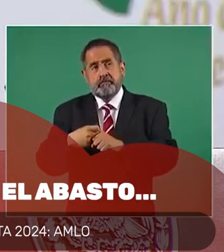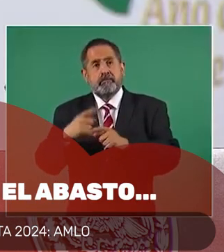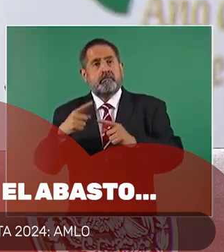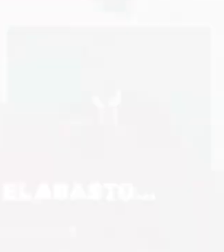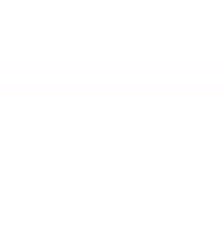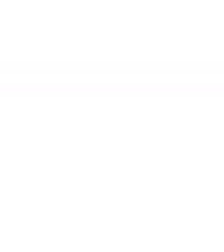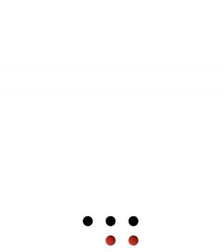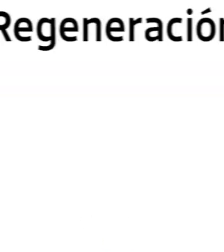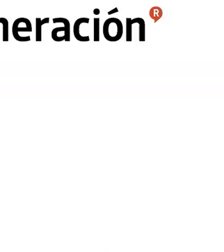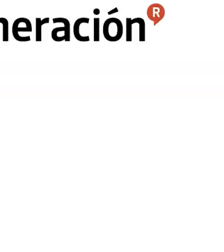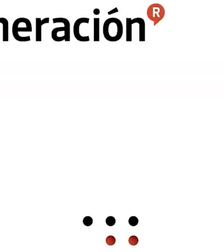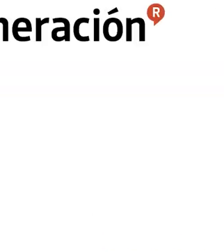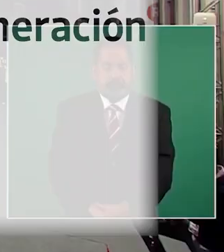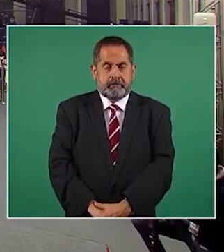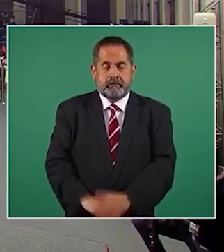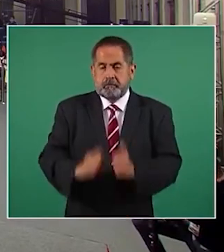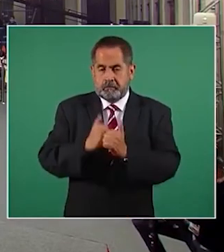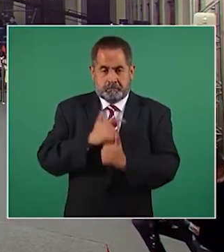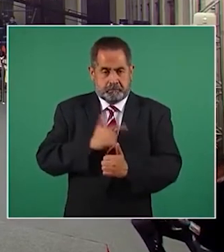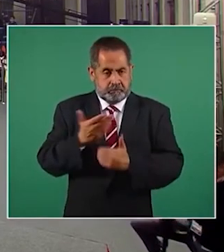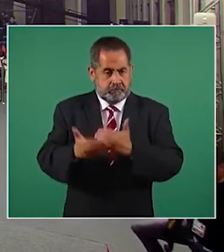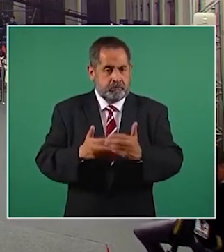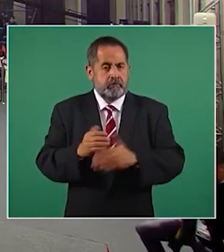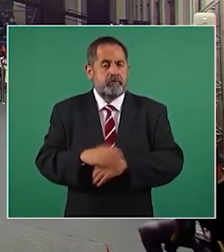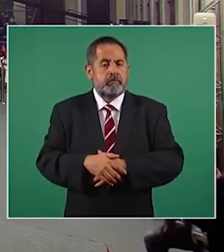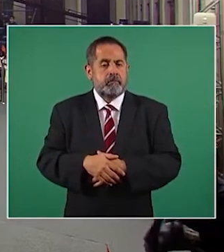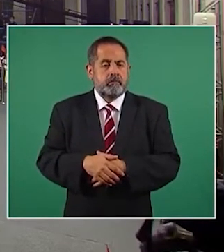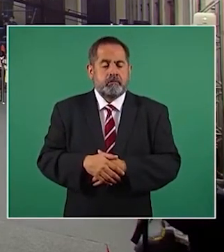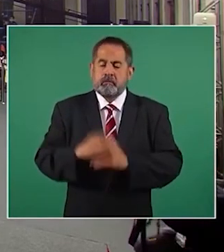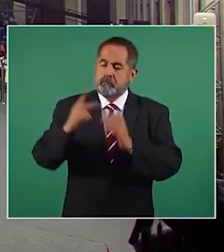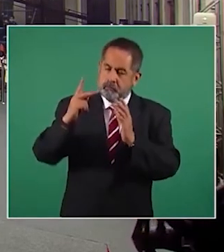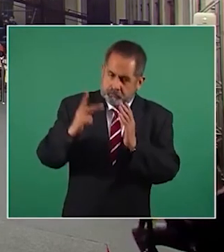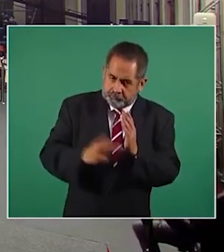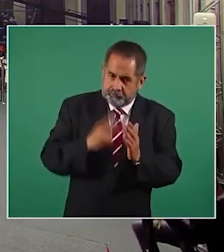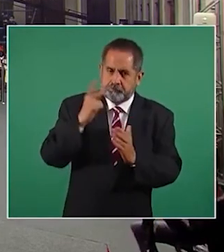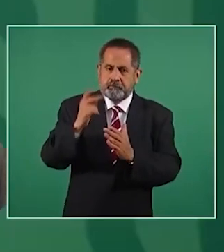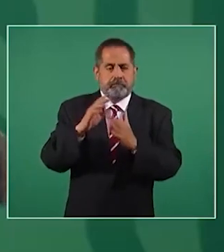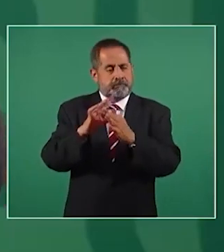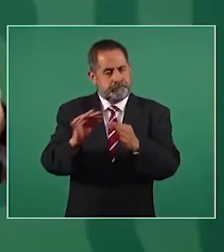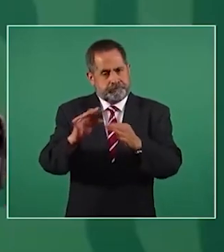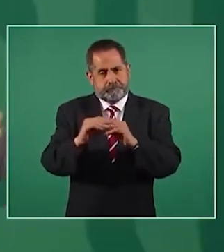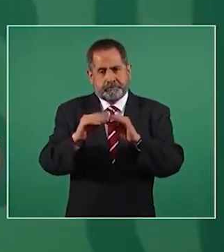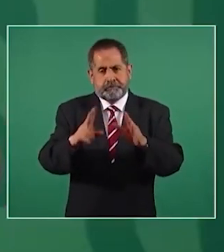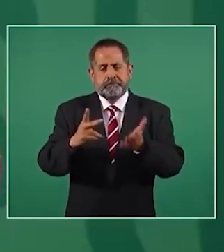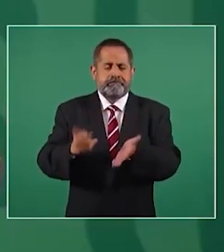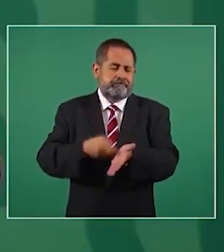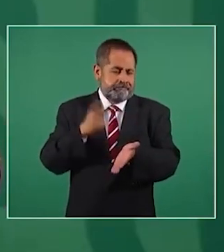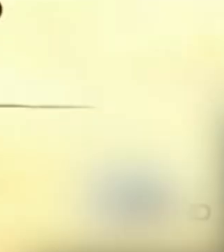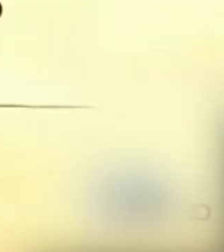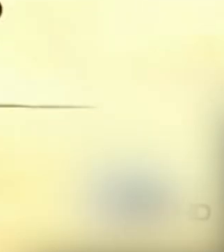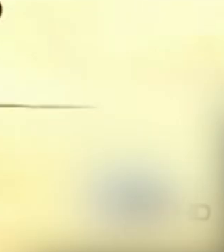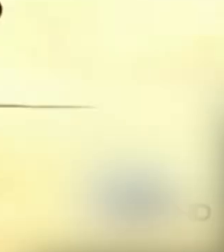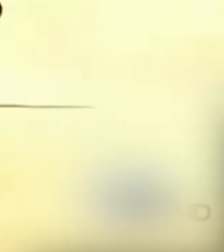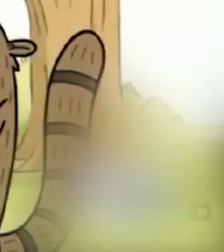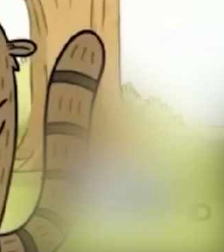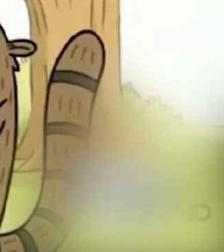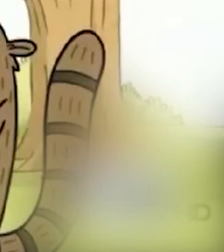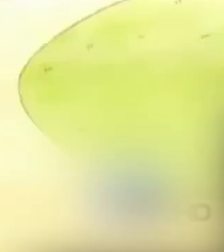hacia adelante. Con mucho gusto, este sí literalmente lo volvemos a explicar, porque lo hemos dicho muchas veces.